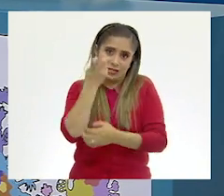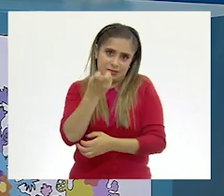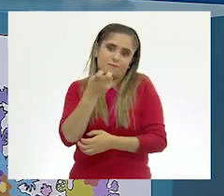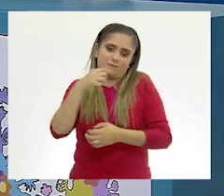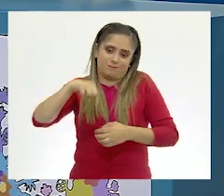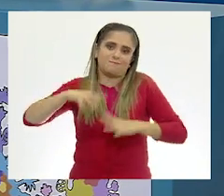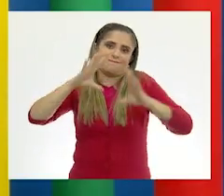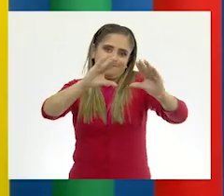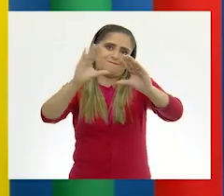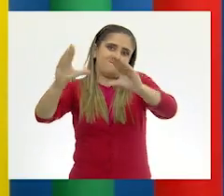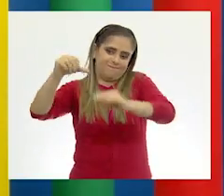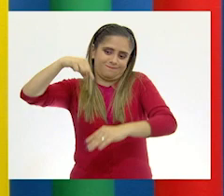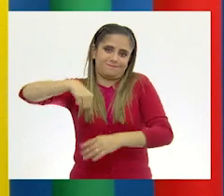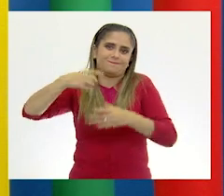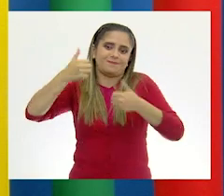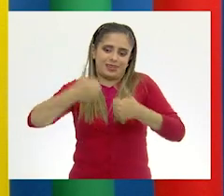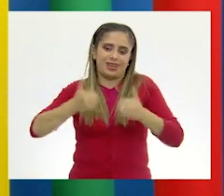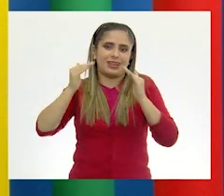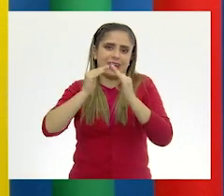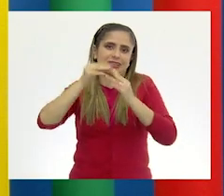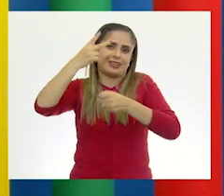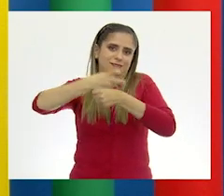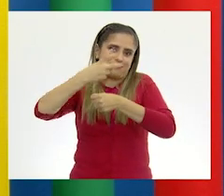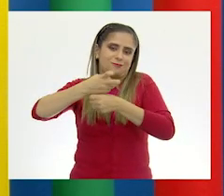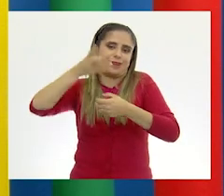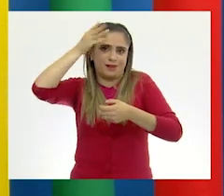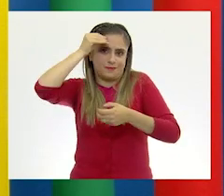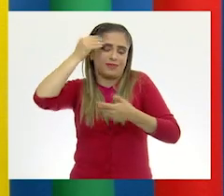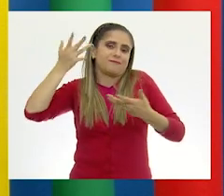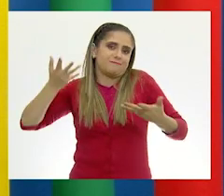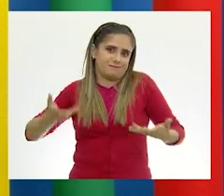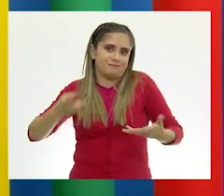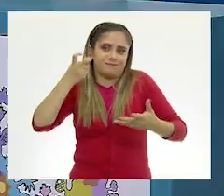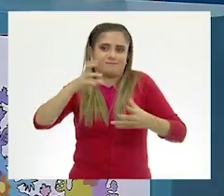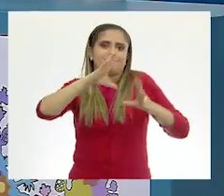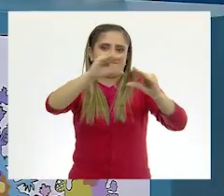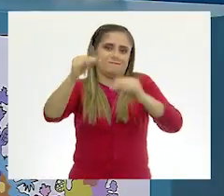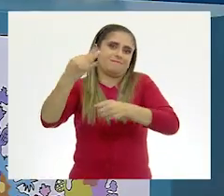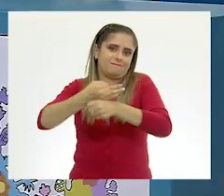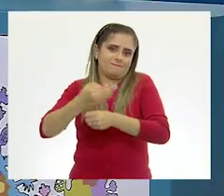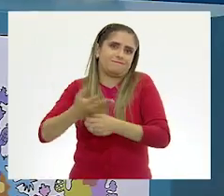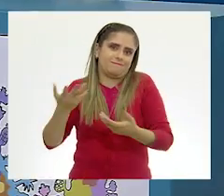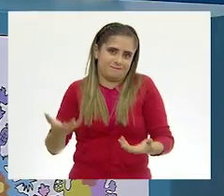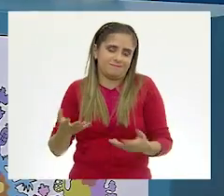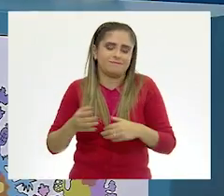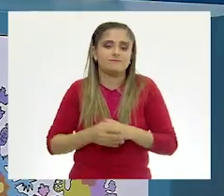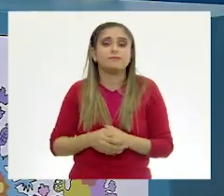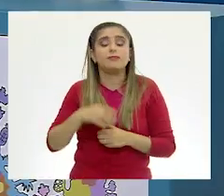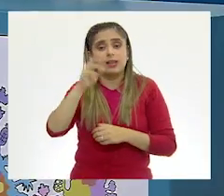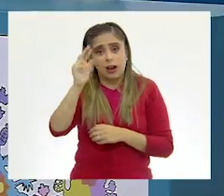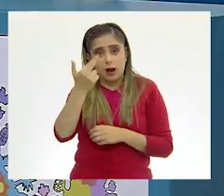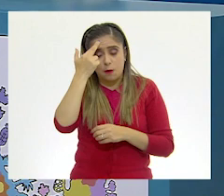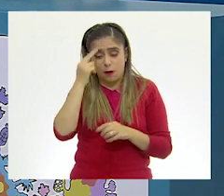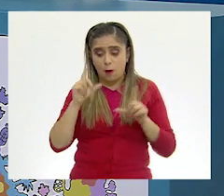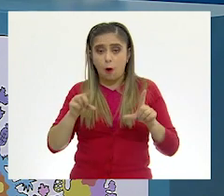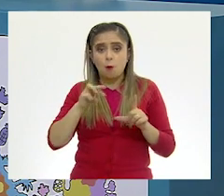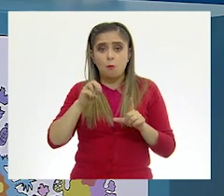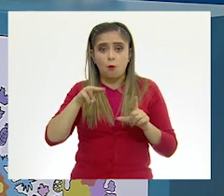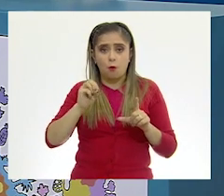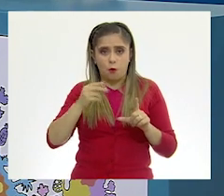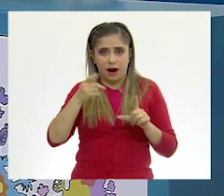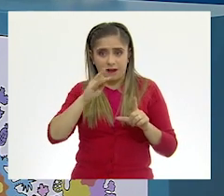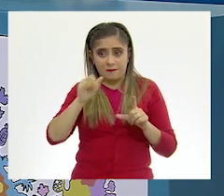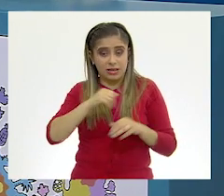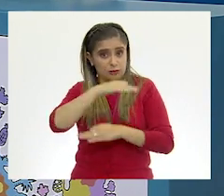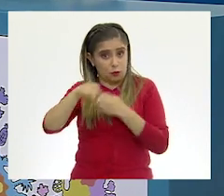en Casa 2. Y eso es de gran valor saberlo. Recuerden que no todas las monografías son iguales,